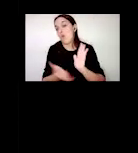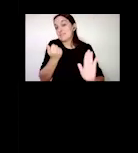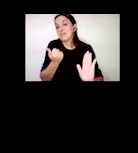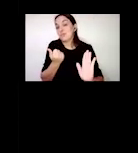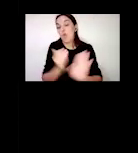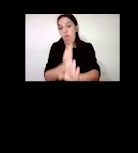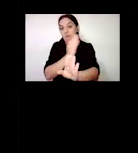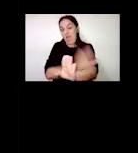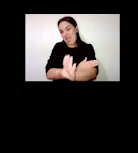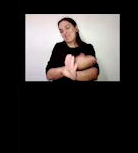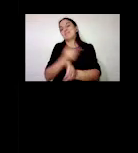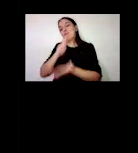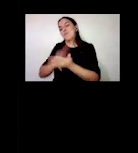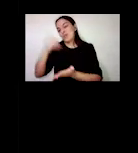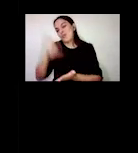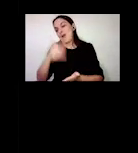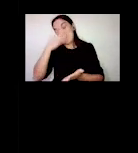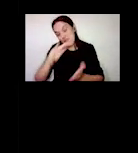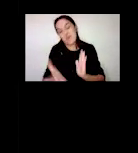estado grabado.